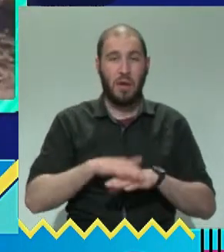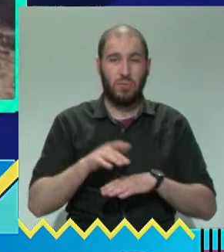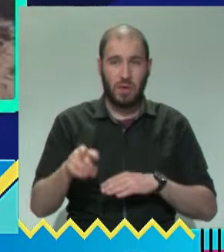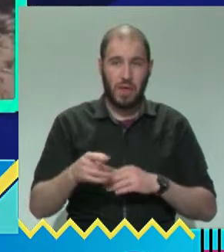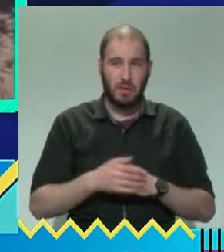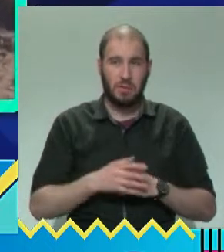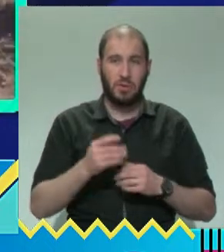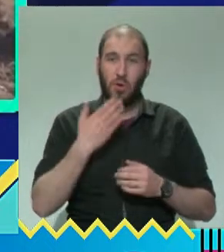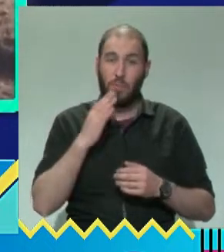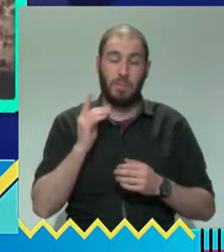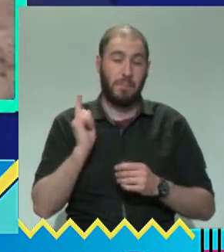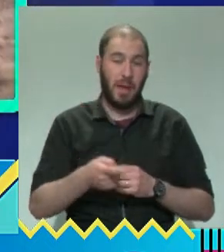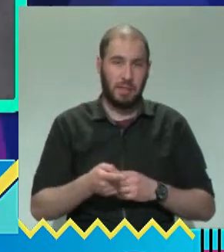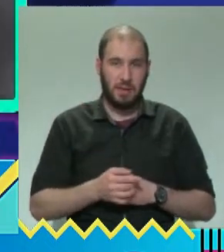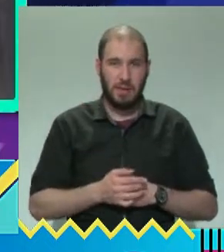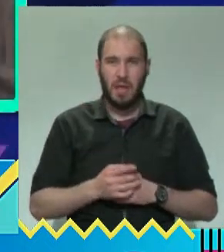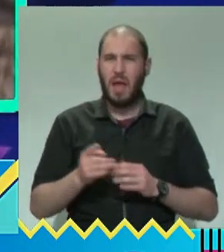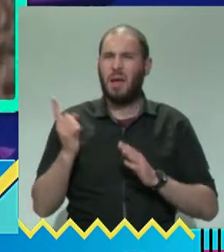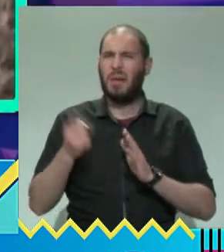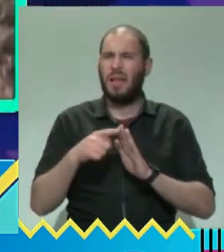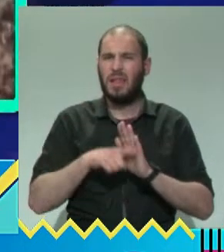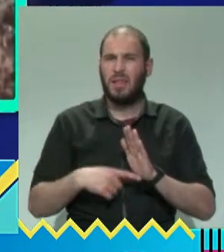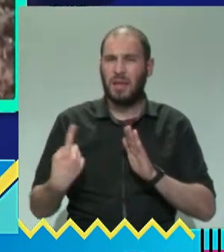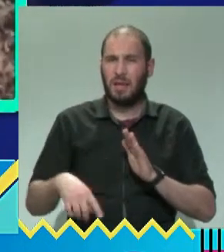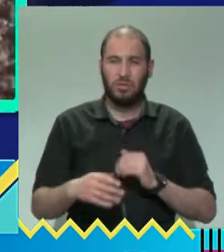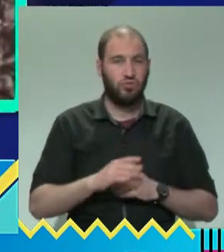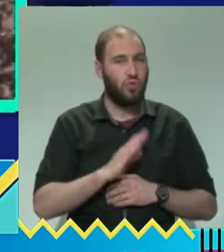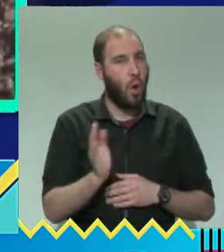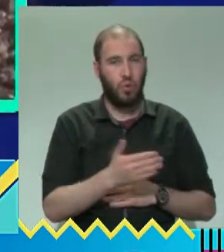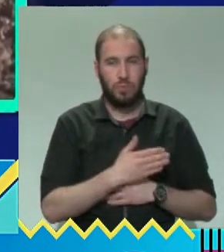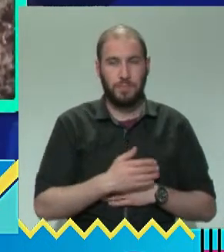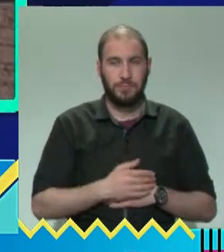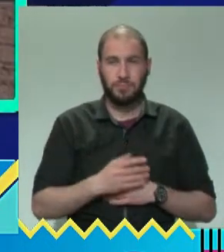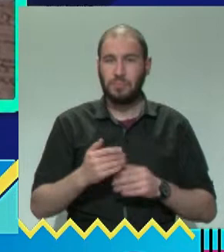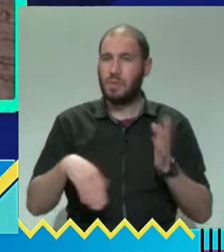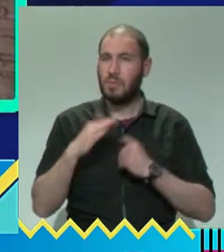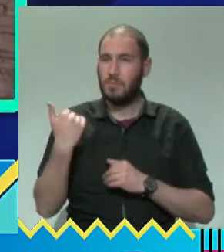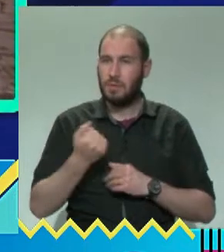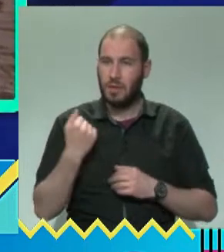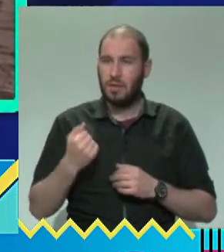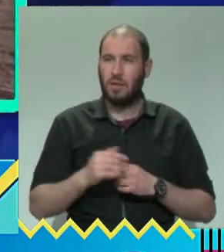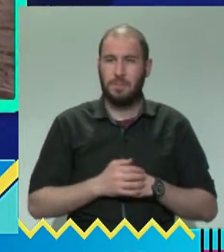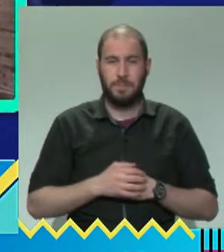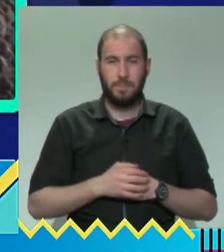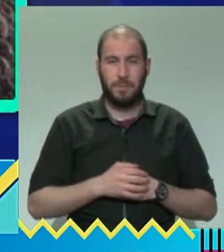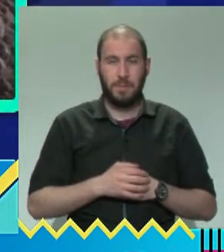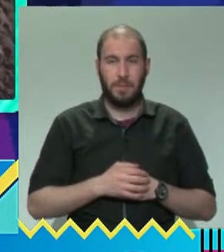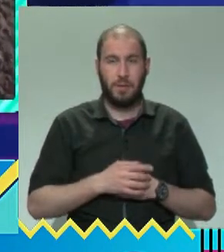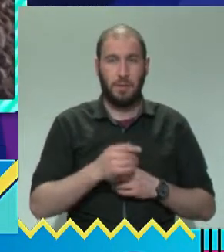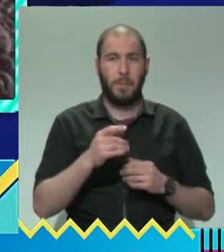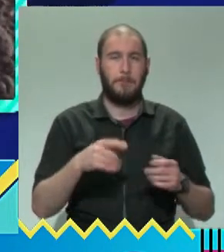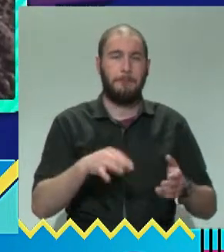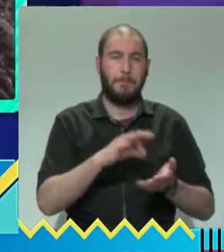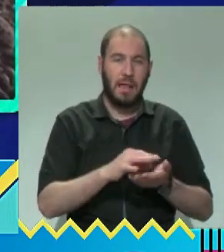hacerlo cumplir. Bien, ¿y qué estipula específicamente como para Todo. tener en cuenta? Lo más fundamental, ¿qué se te viene? Distancia entre plantas,